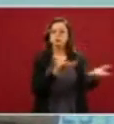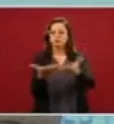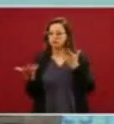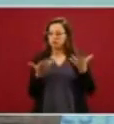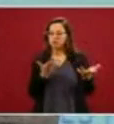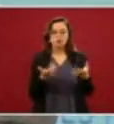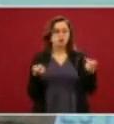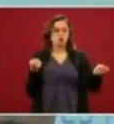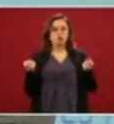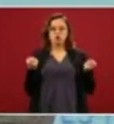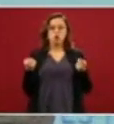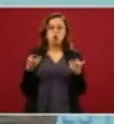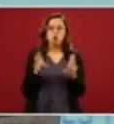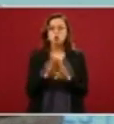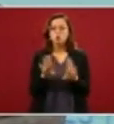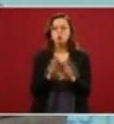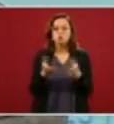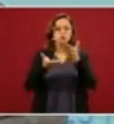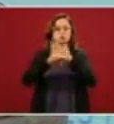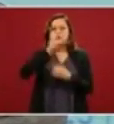control de las cosas.